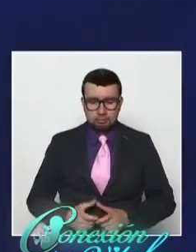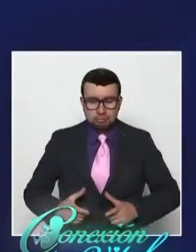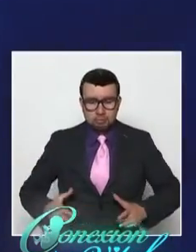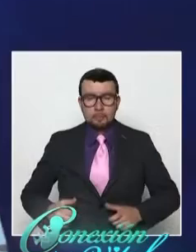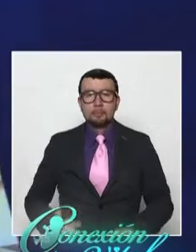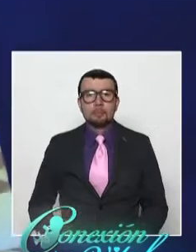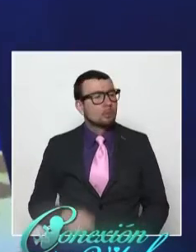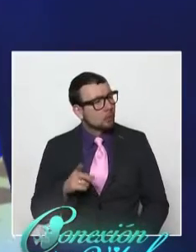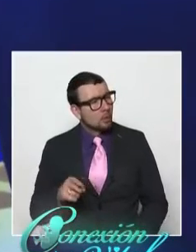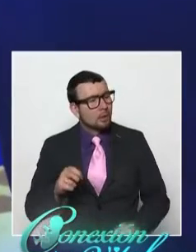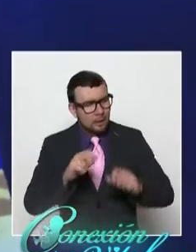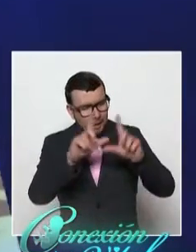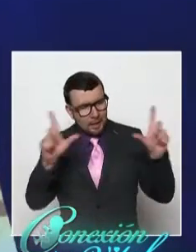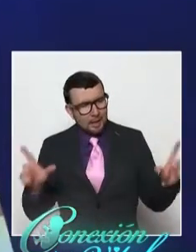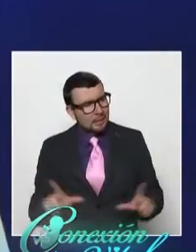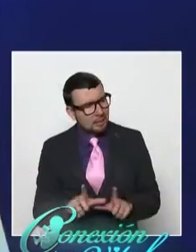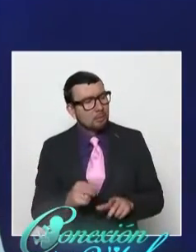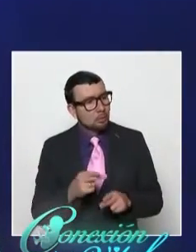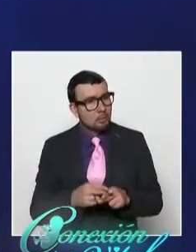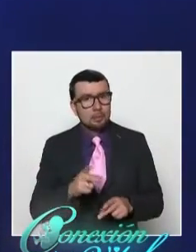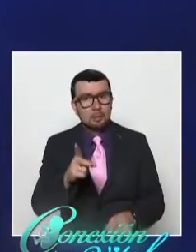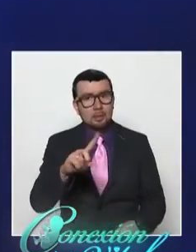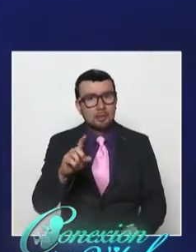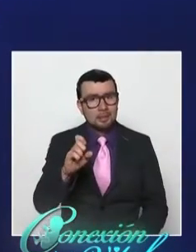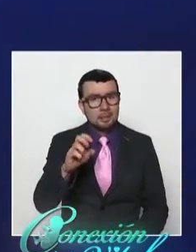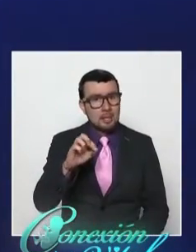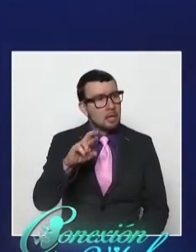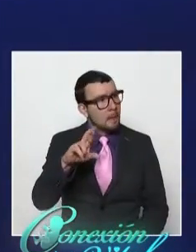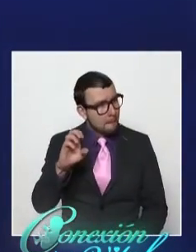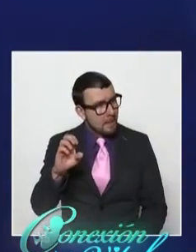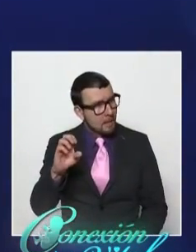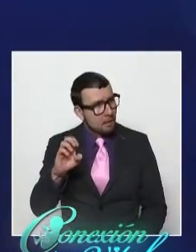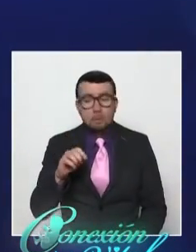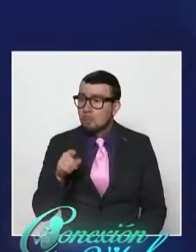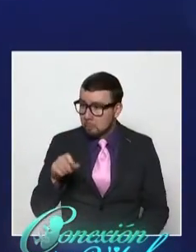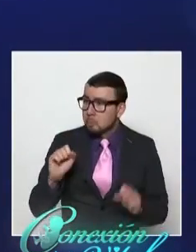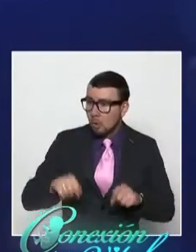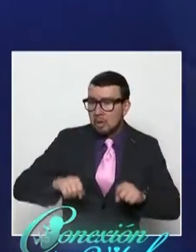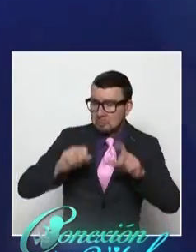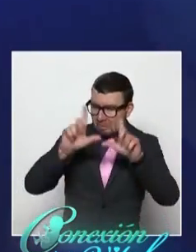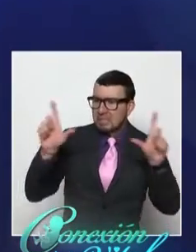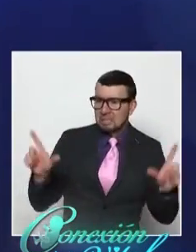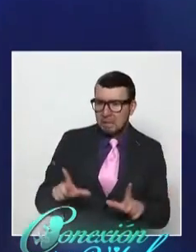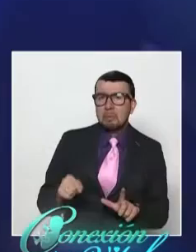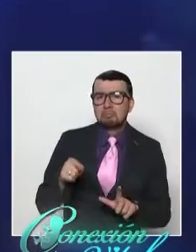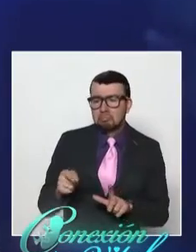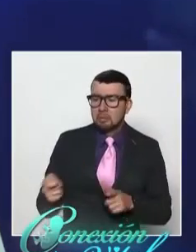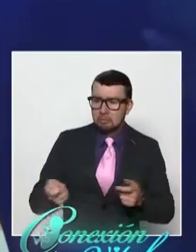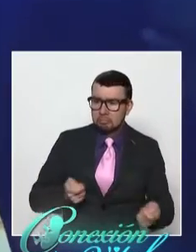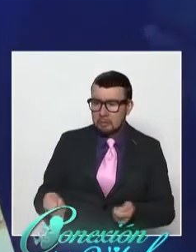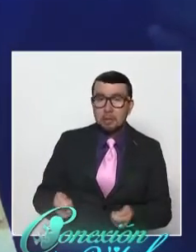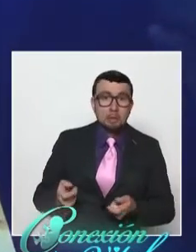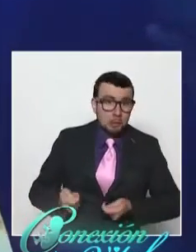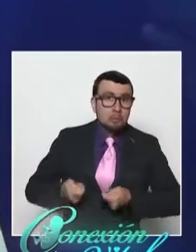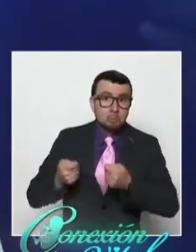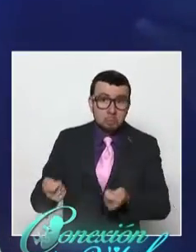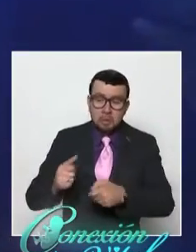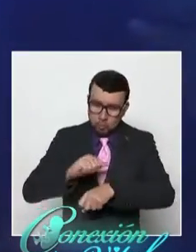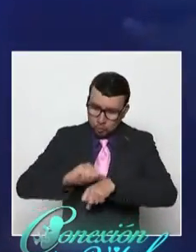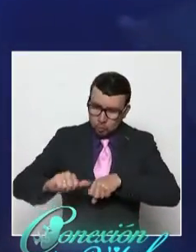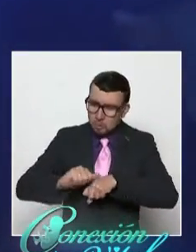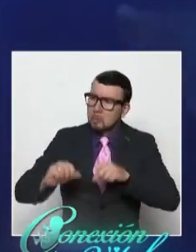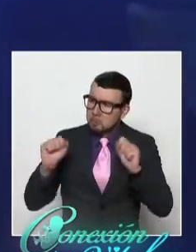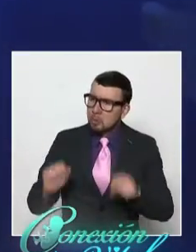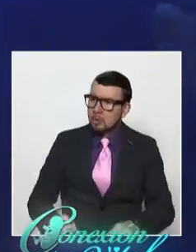CEPRE. Este podría ser uno de los exámenes indicados, incluso puede ser diagnóstico y operatorio.